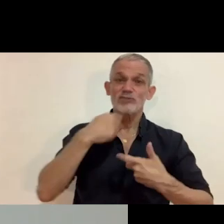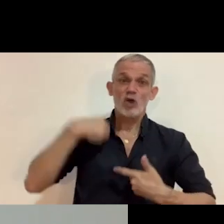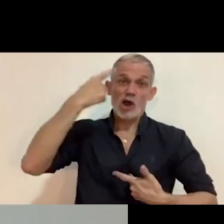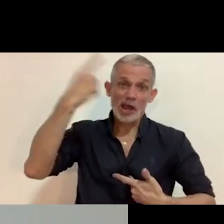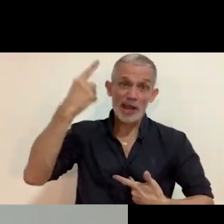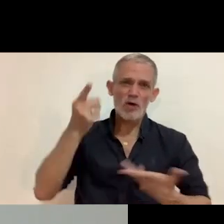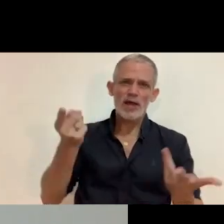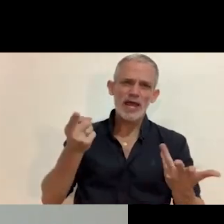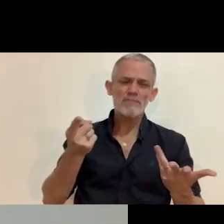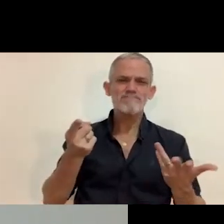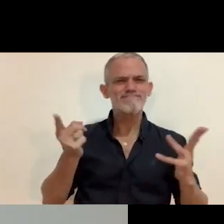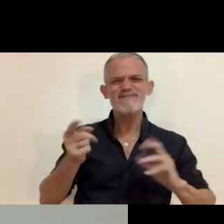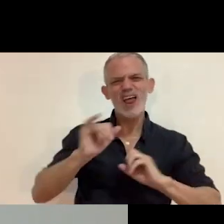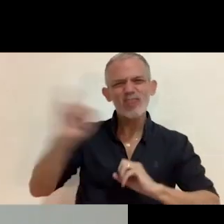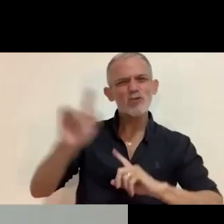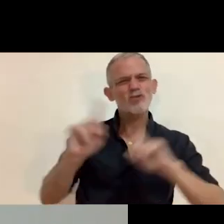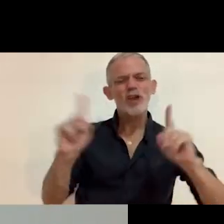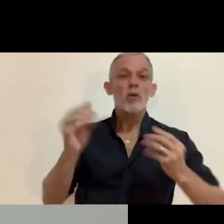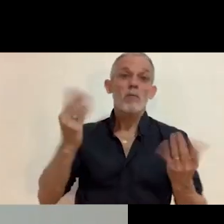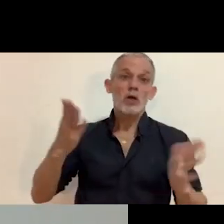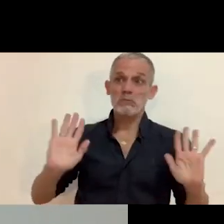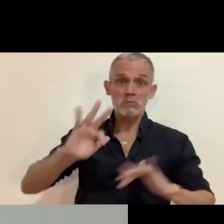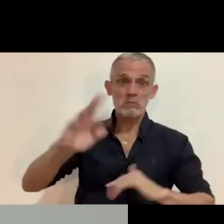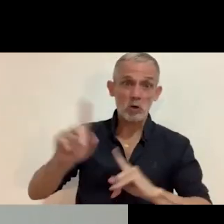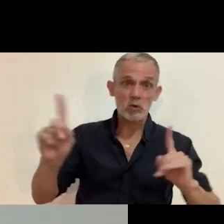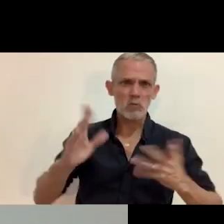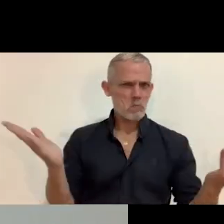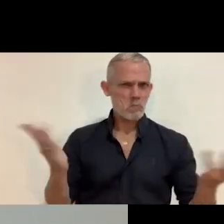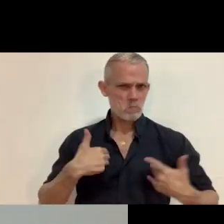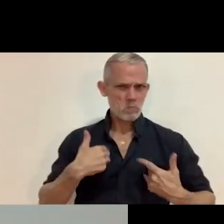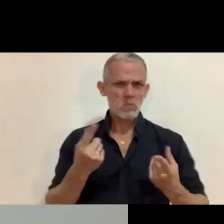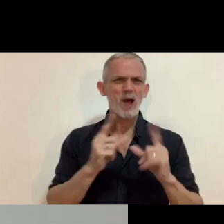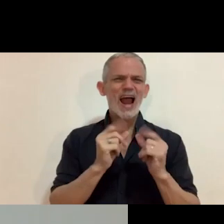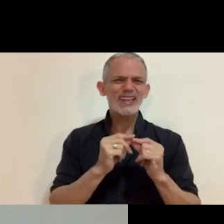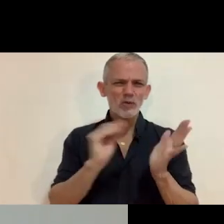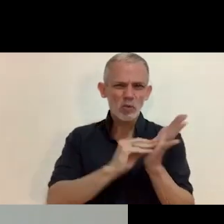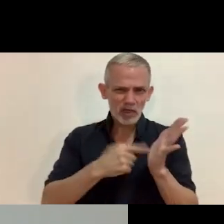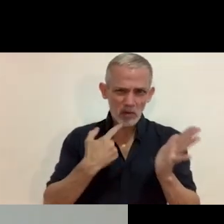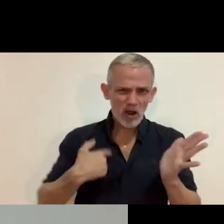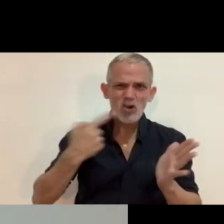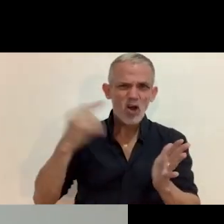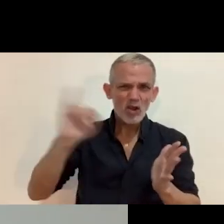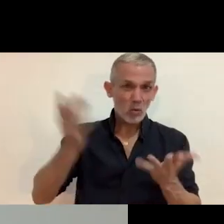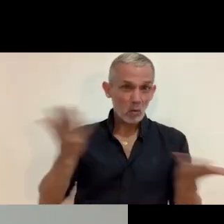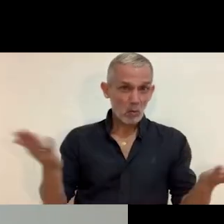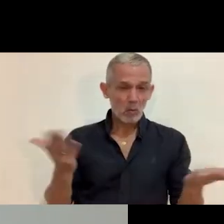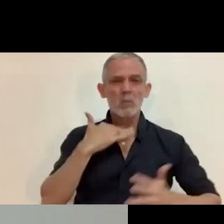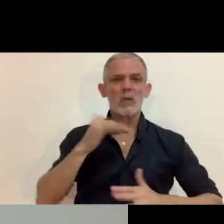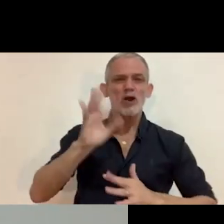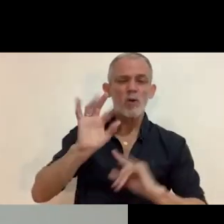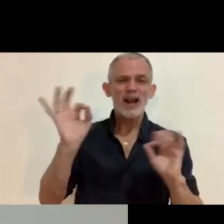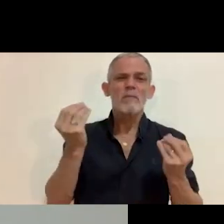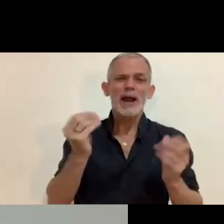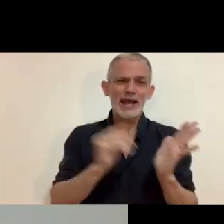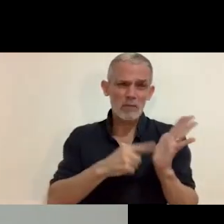no corresponde denuncia porque no hay delito, no necesito tener un artículo que me diga no denuncie si no hay delito, porque no